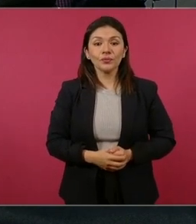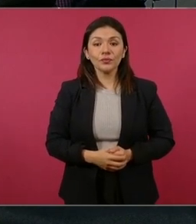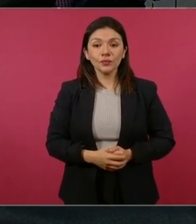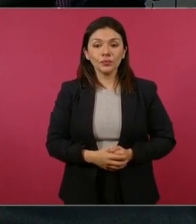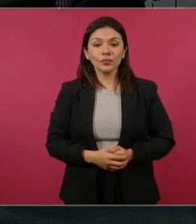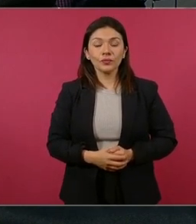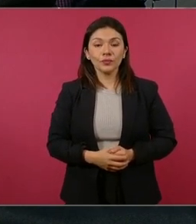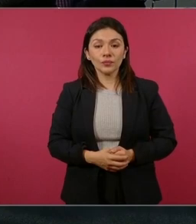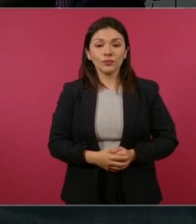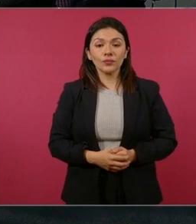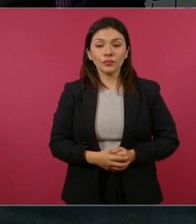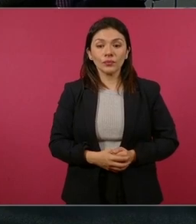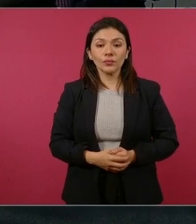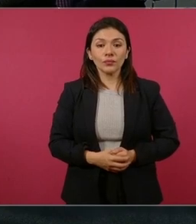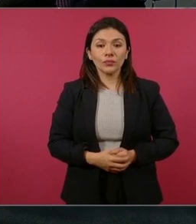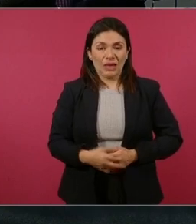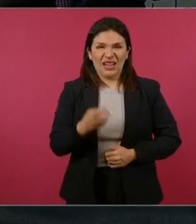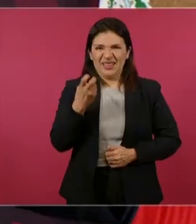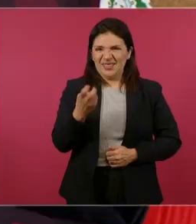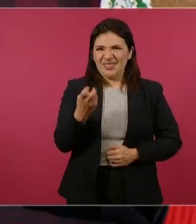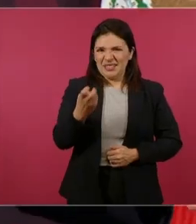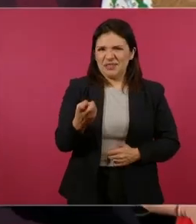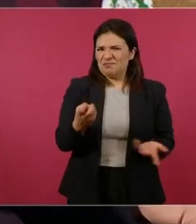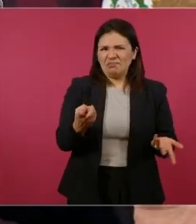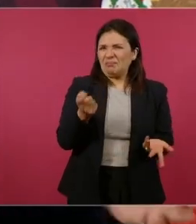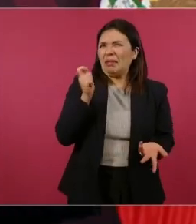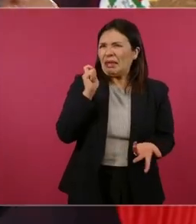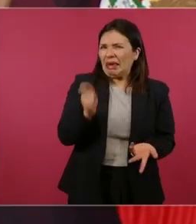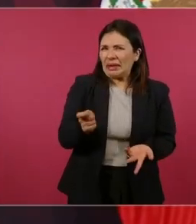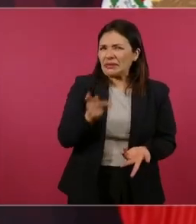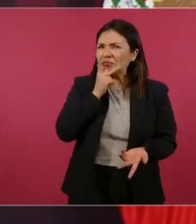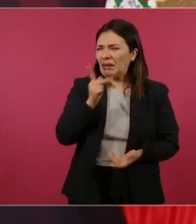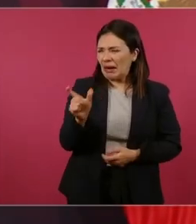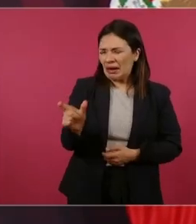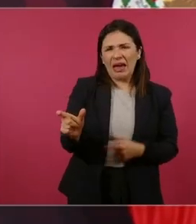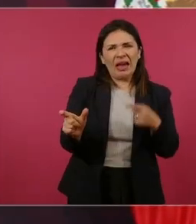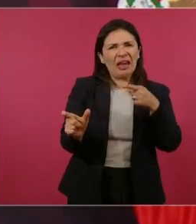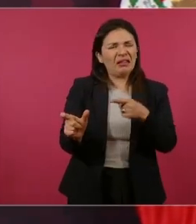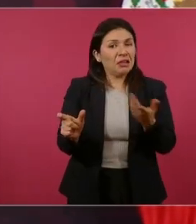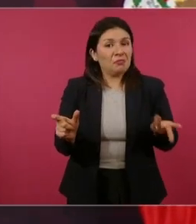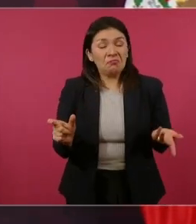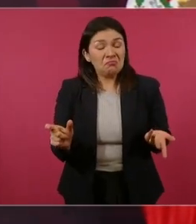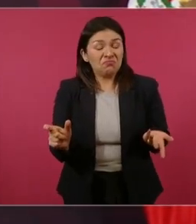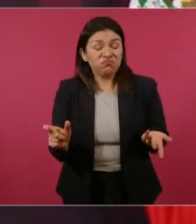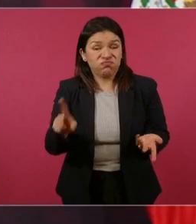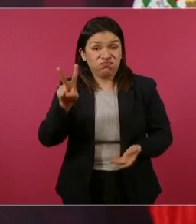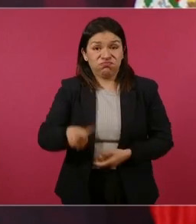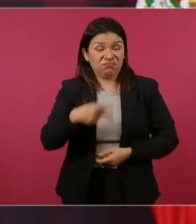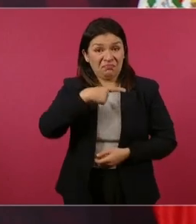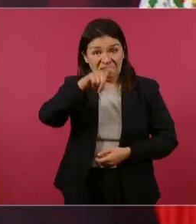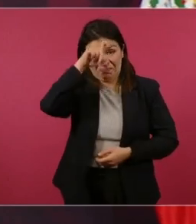O sea, eso, ¿qué cosa puede ser deriva autoritaria? ¿No? Es